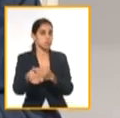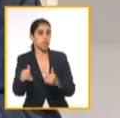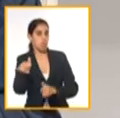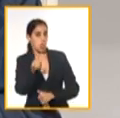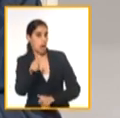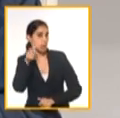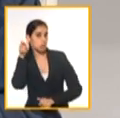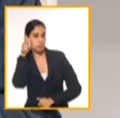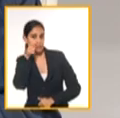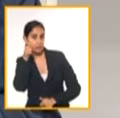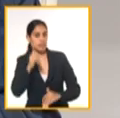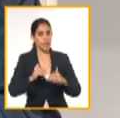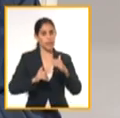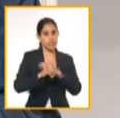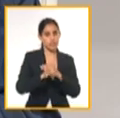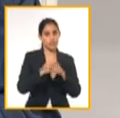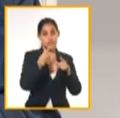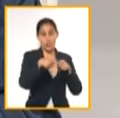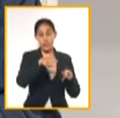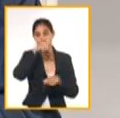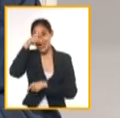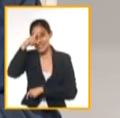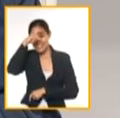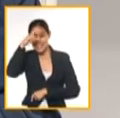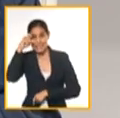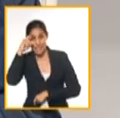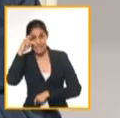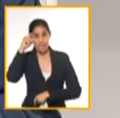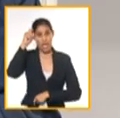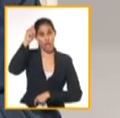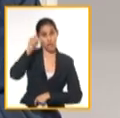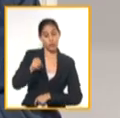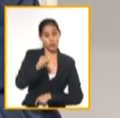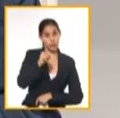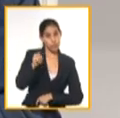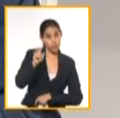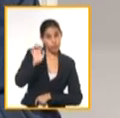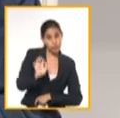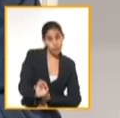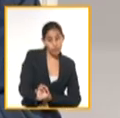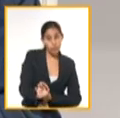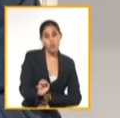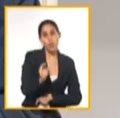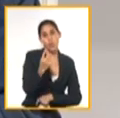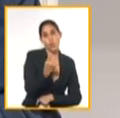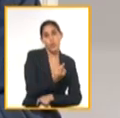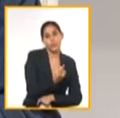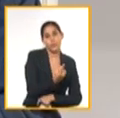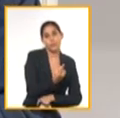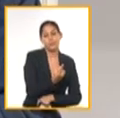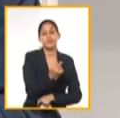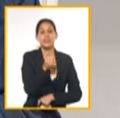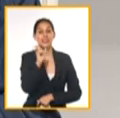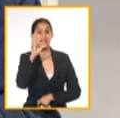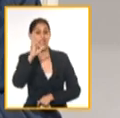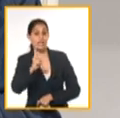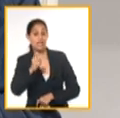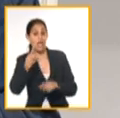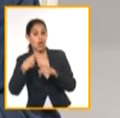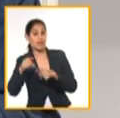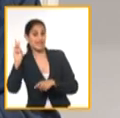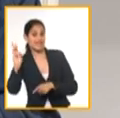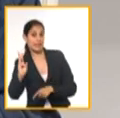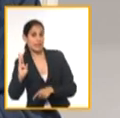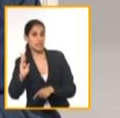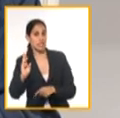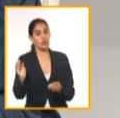capacidad. En Santa Cruz hace unos minutos entró la unidad número 1, que venía de la reconexión. La unidad número 3 fue la primera que entró y la